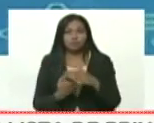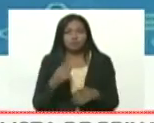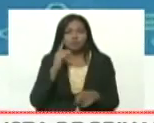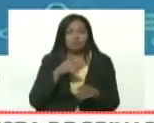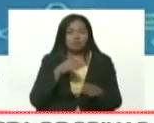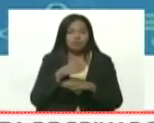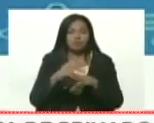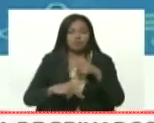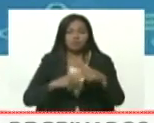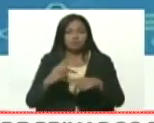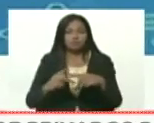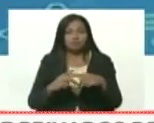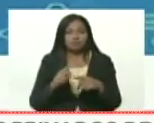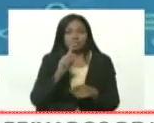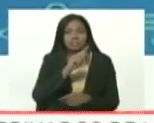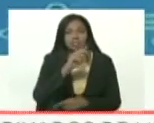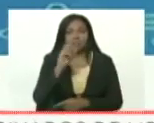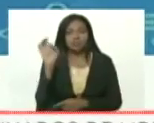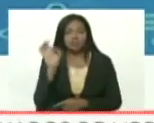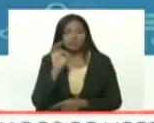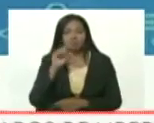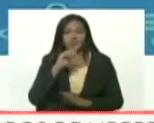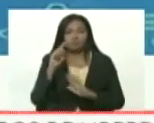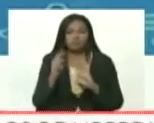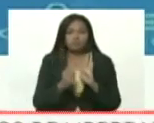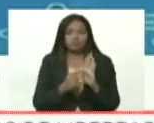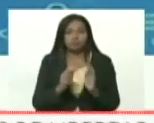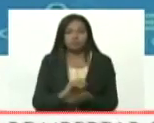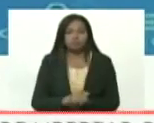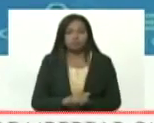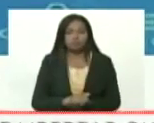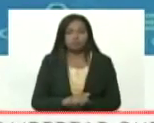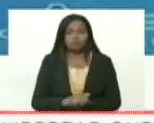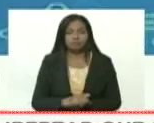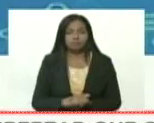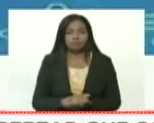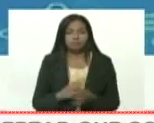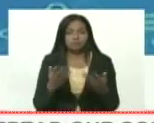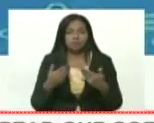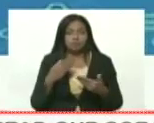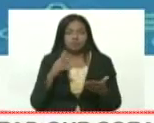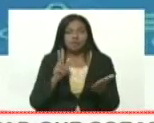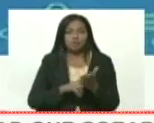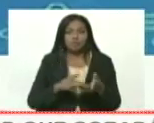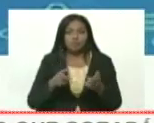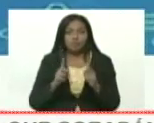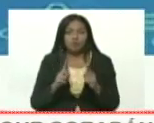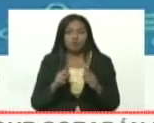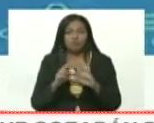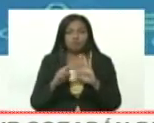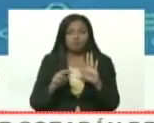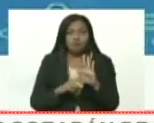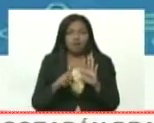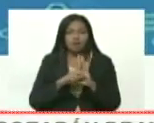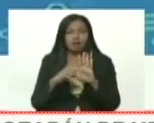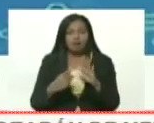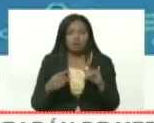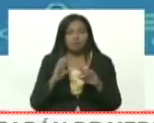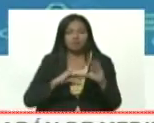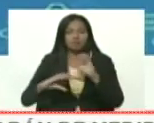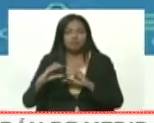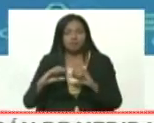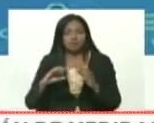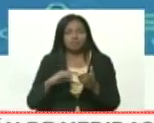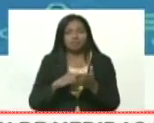ir a un proceso de 100% de cobertura. Los recursos que usted está en este momento aprobando en el marco de la Ley Orgánica de Ciencia,